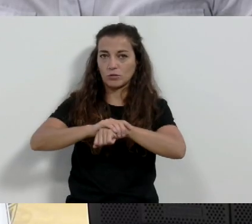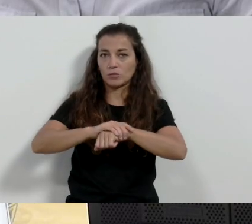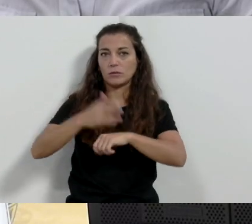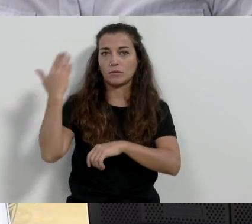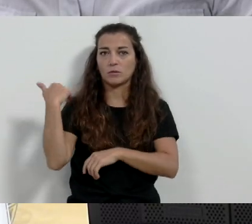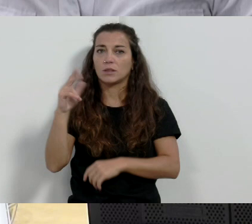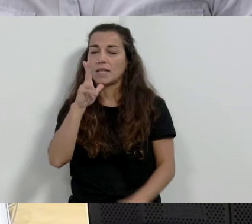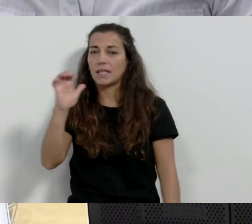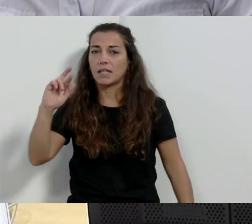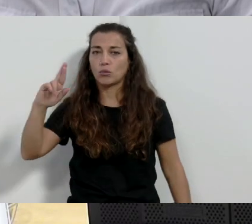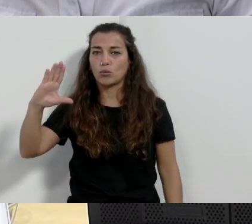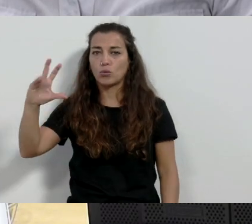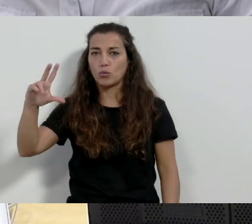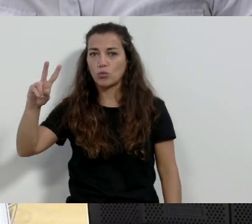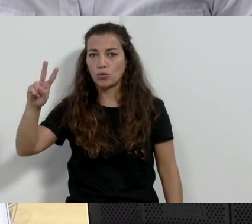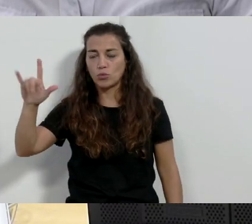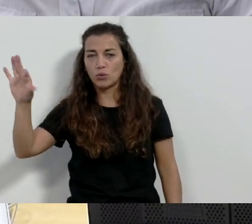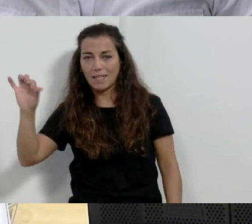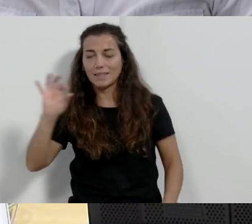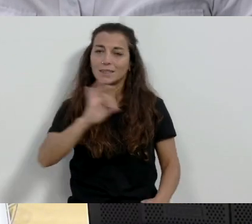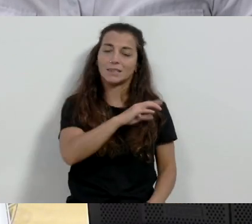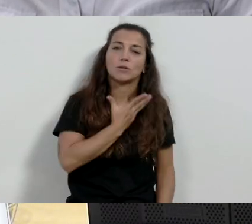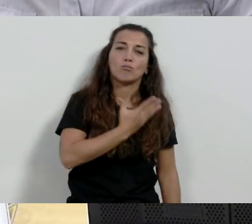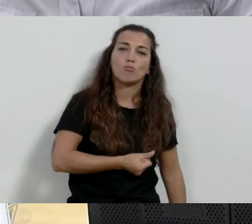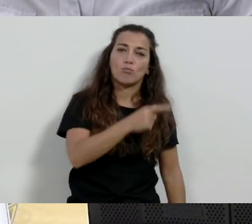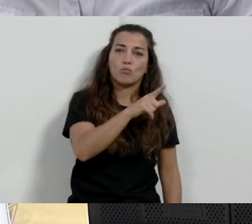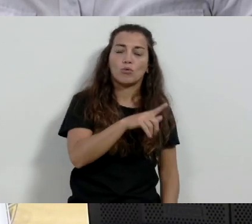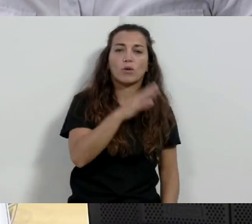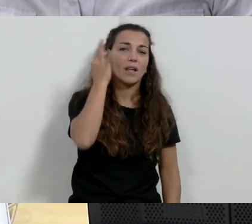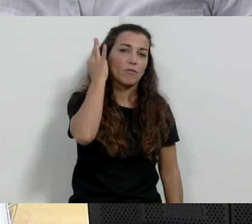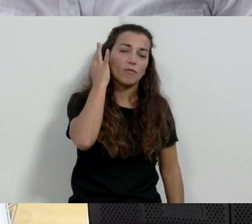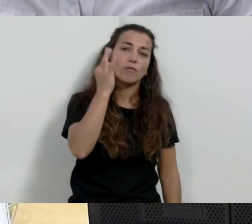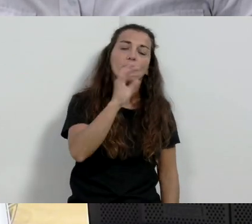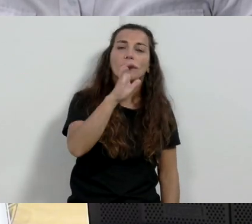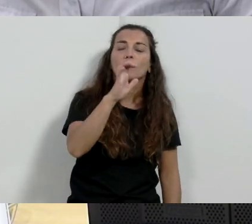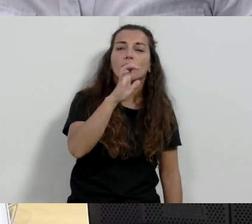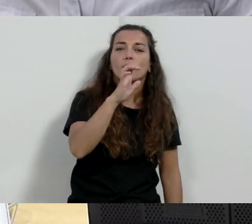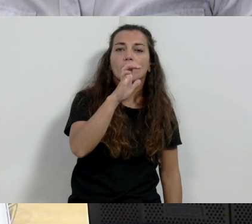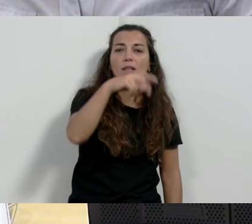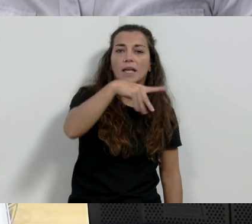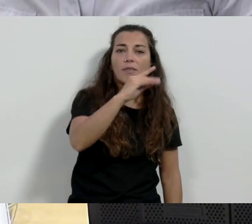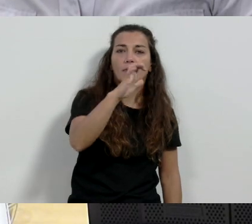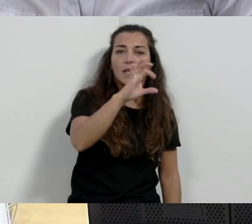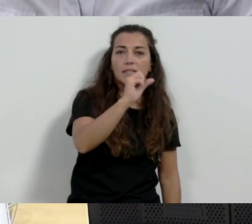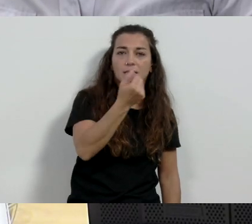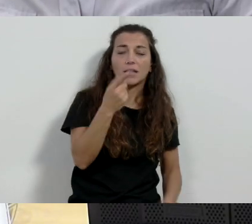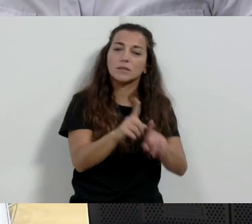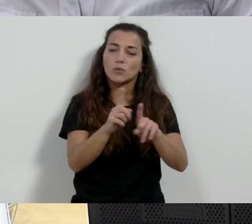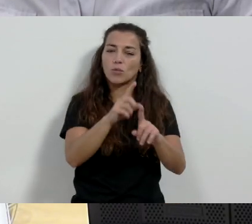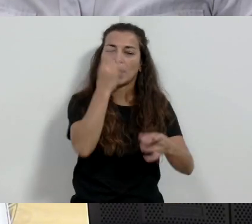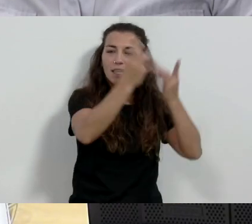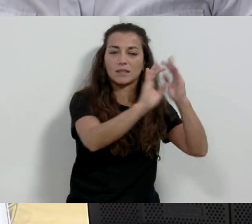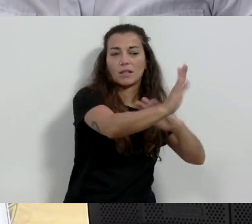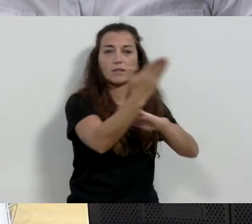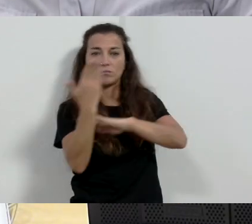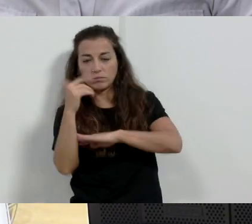Perfumerías Avenida y el Jairis de Murcia, Alcantarilla, de Liga Femenina Endesa. En fin, este tipo de actividades que son muy interesantes para la